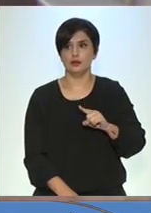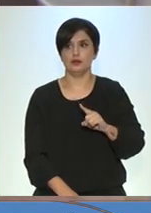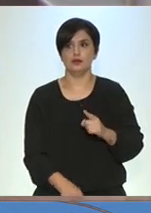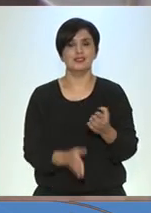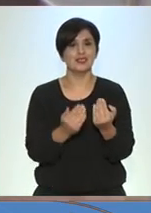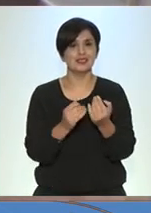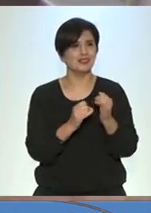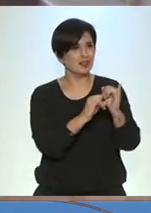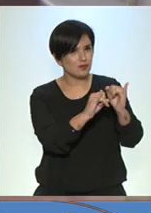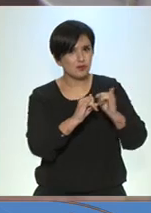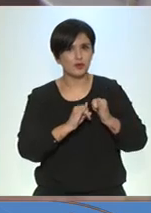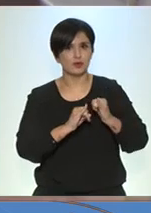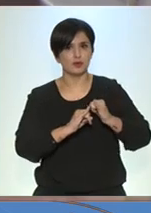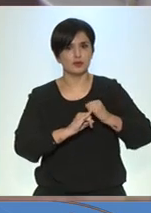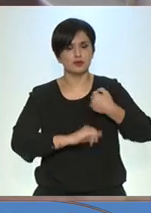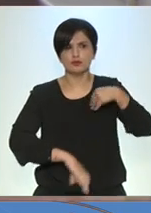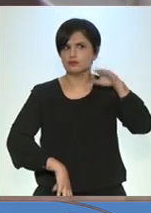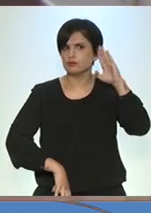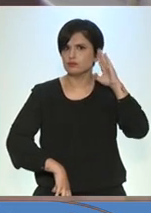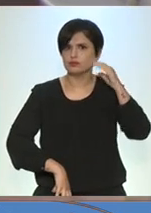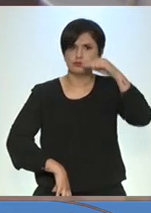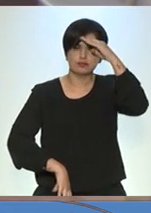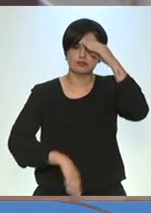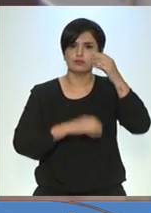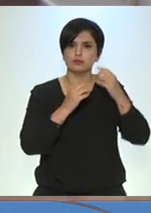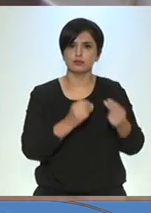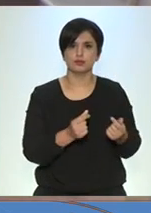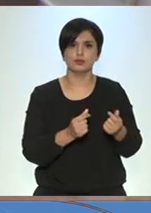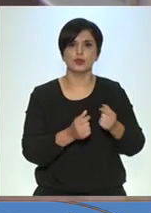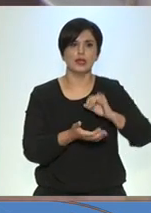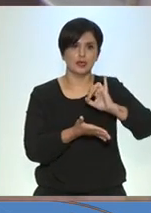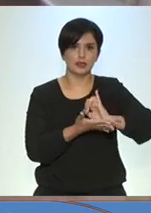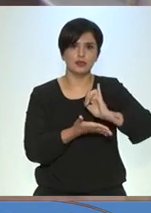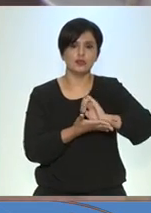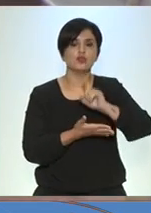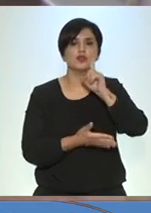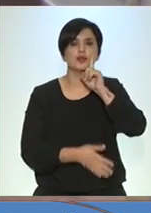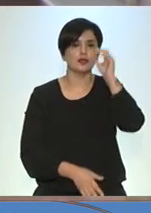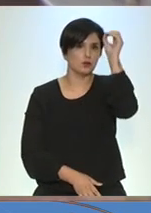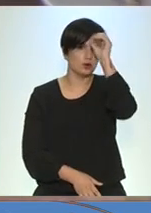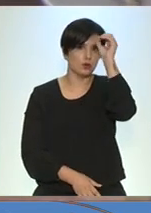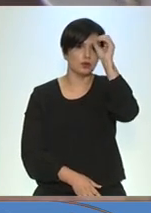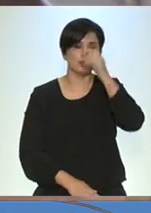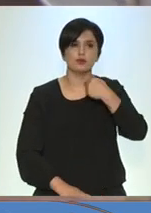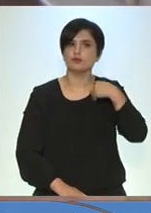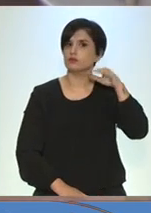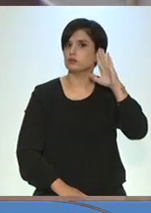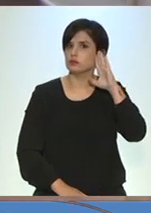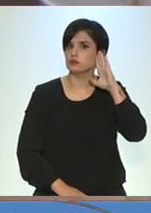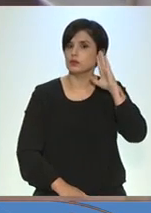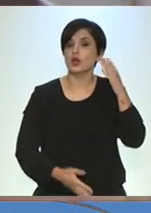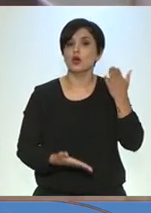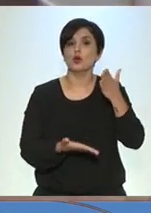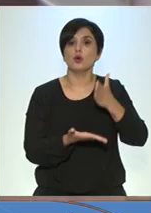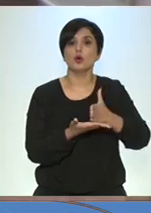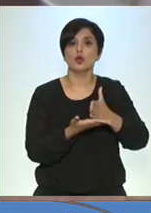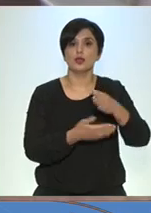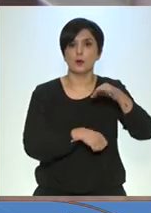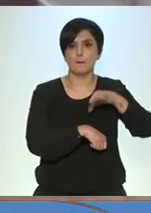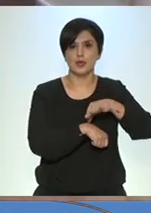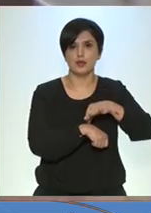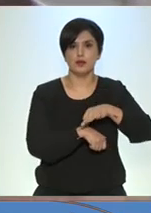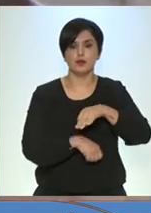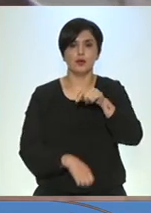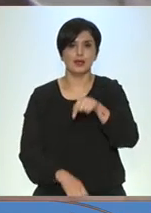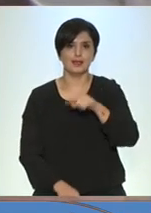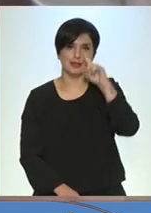de cuentas, se requiere escuchar a los expertos y a entidades que tienen una opinión que debe ser escuchada como la del Colegio Médico. Estas